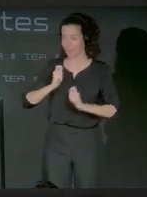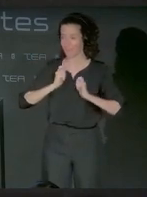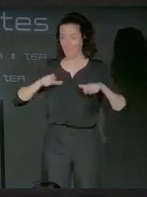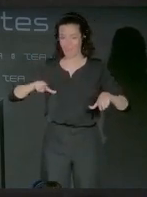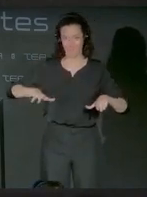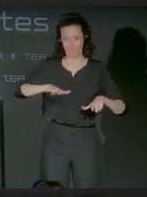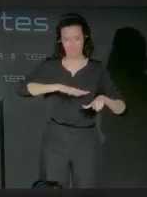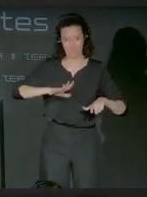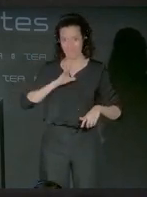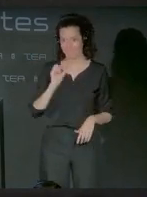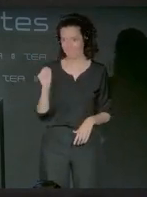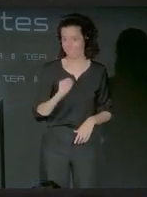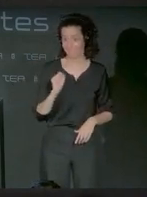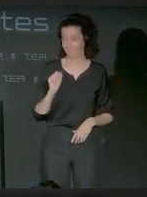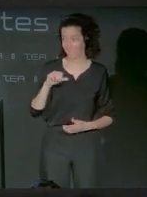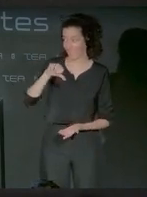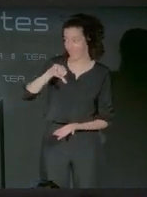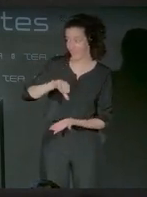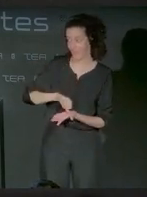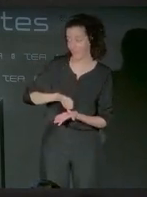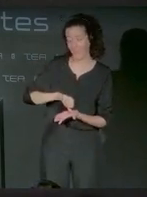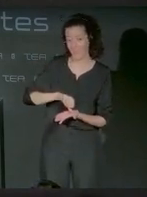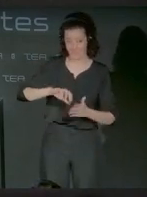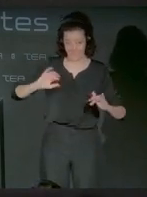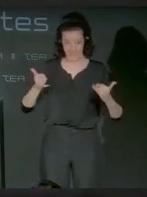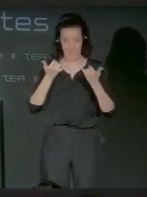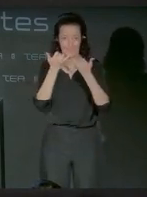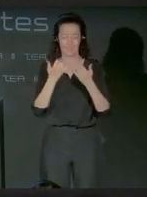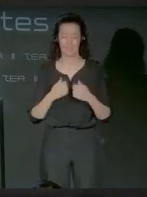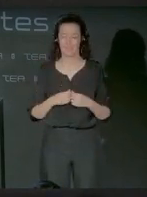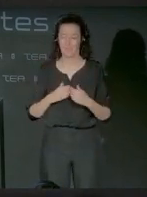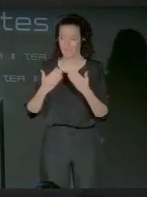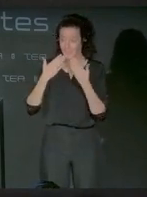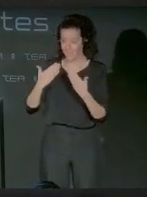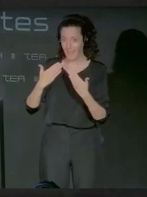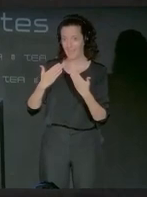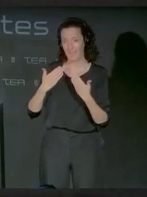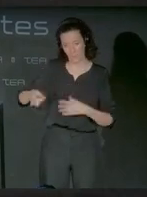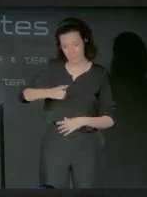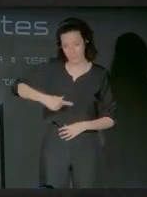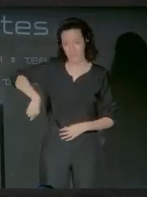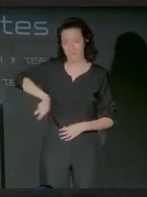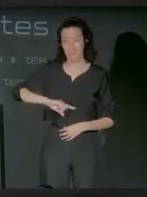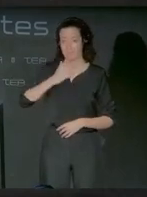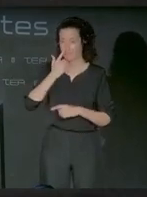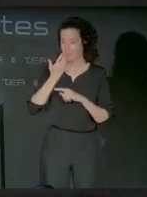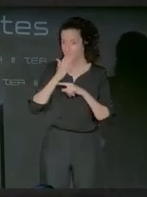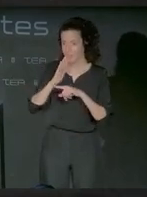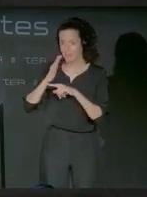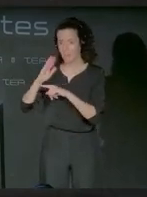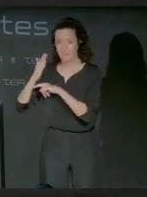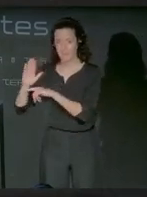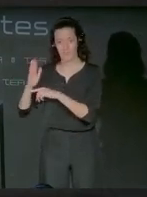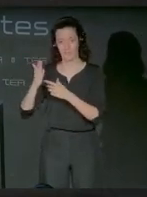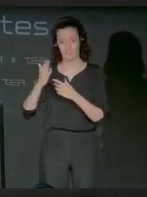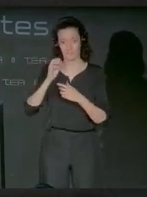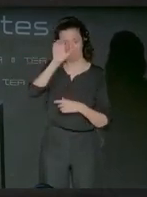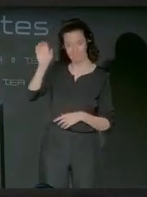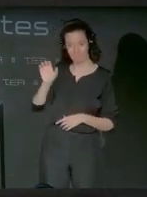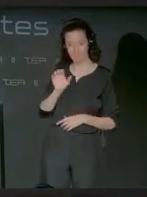maravilloso en esta ciudad como es tenerife Y muchísimas gracias a todos ustedes representantes tanto de los diferentes estados